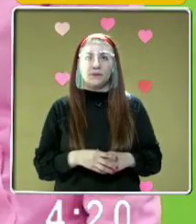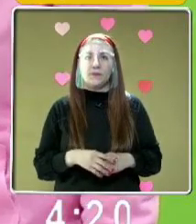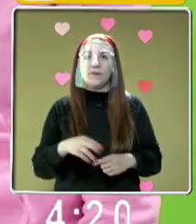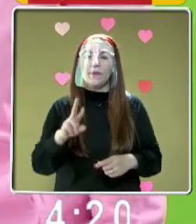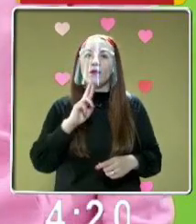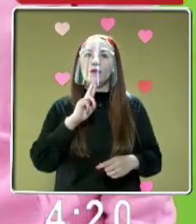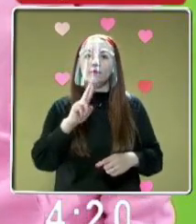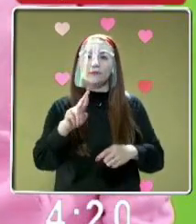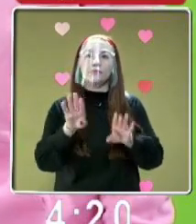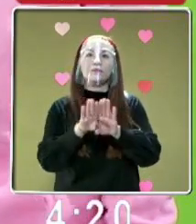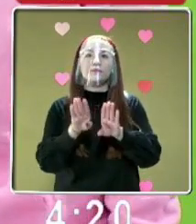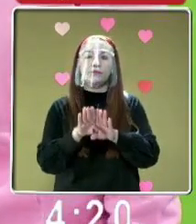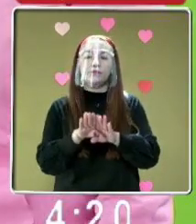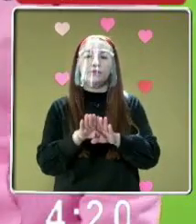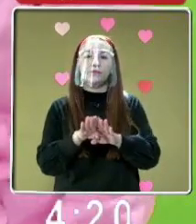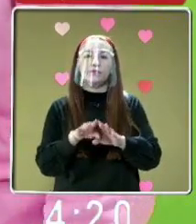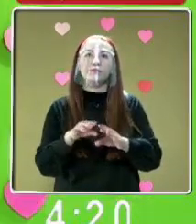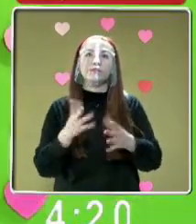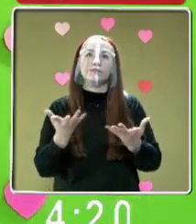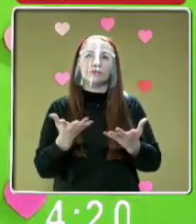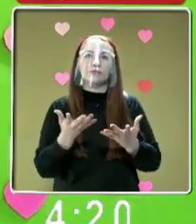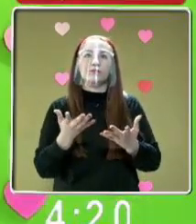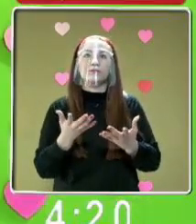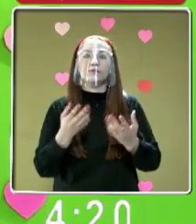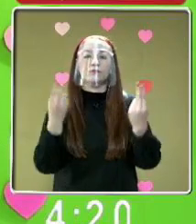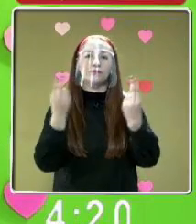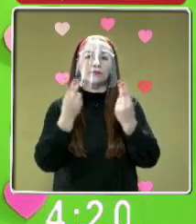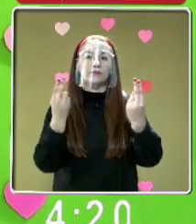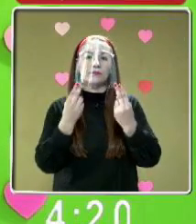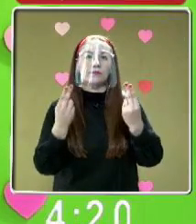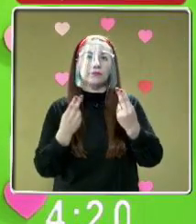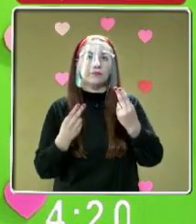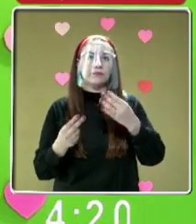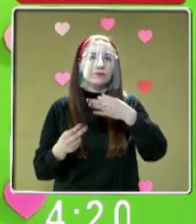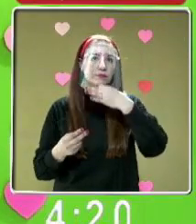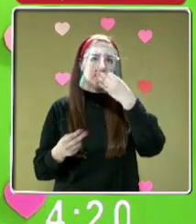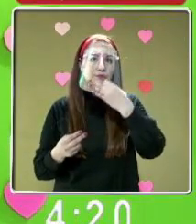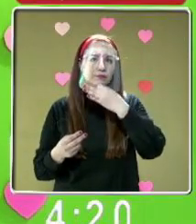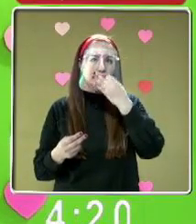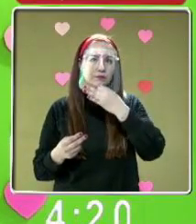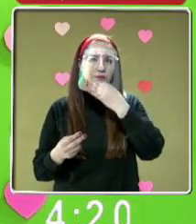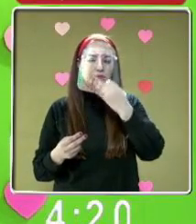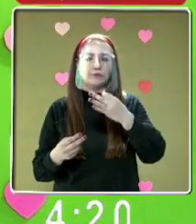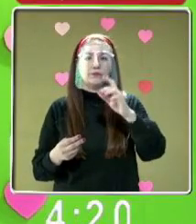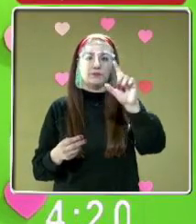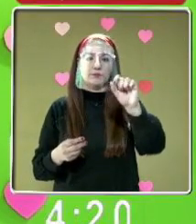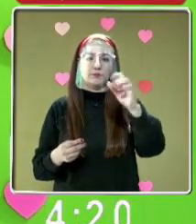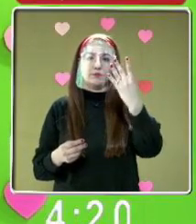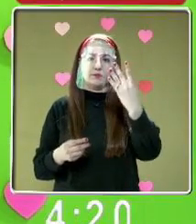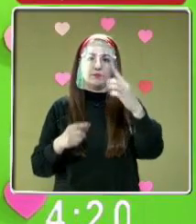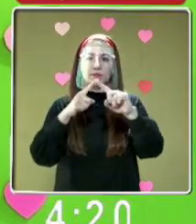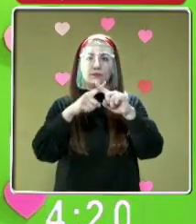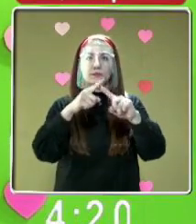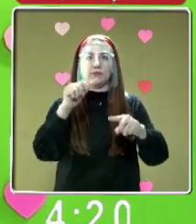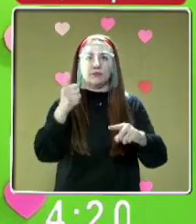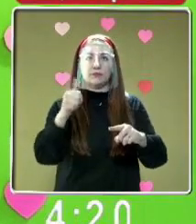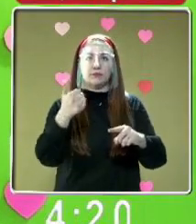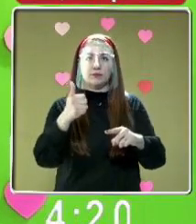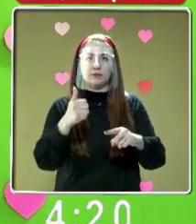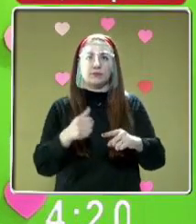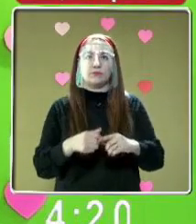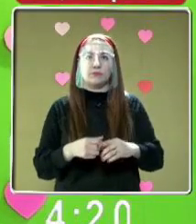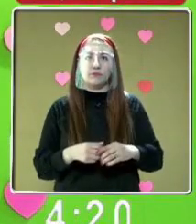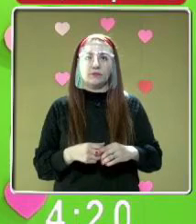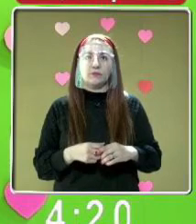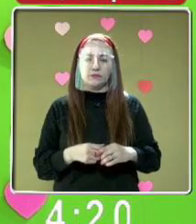encontrar el resultado? Pues voy a poner las flores que necesito, que en este caso son 11, uh-huh, por la constante, que es